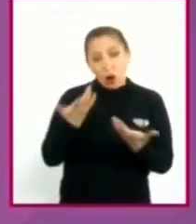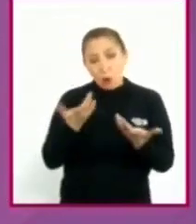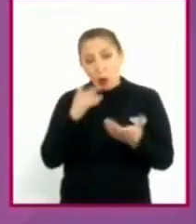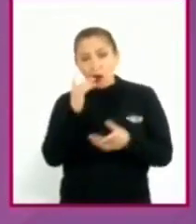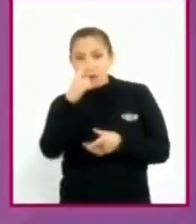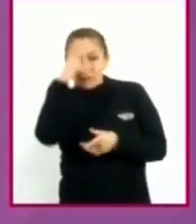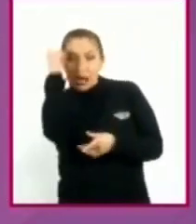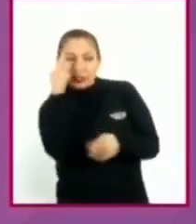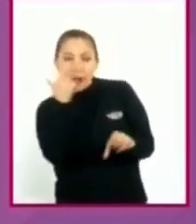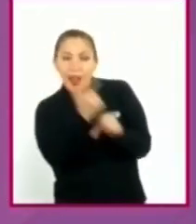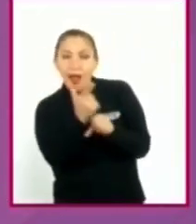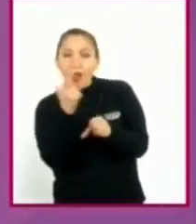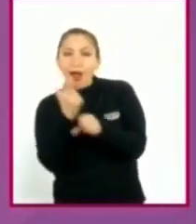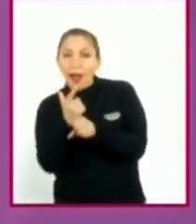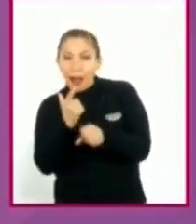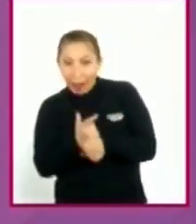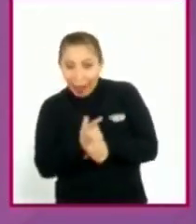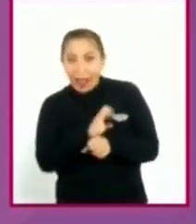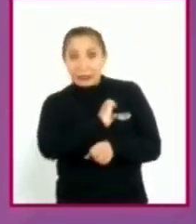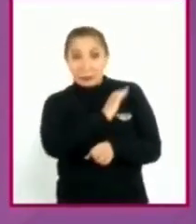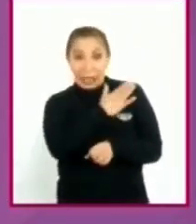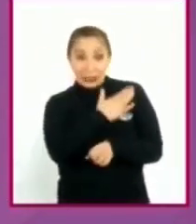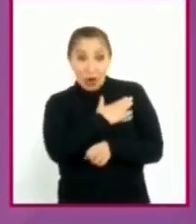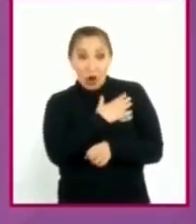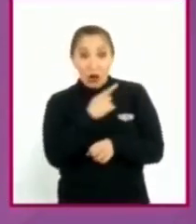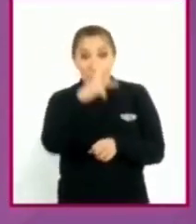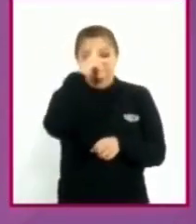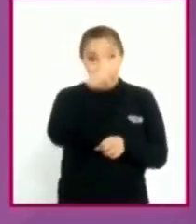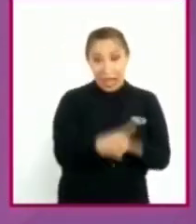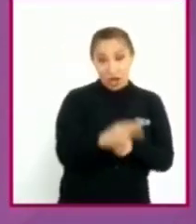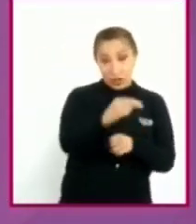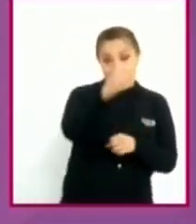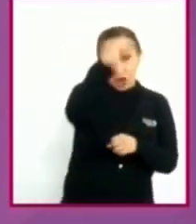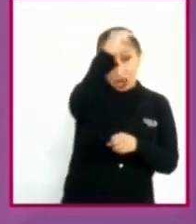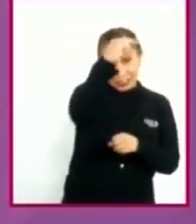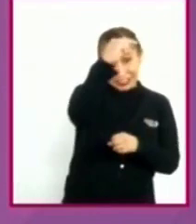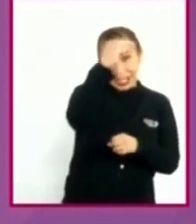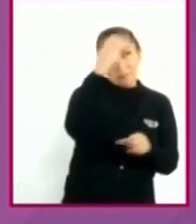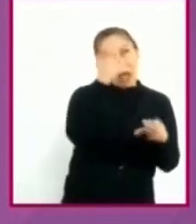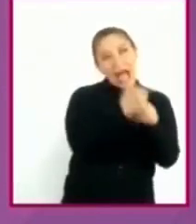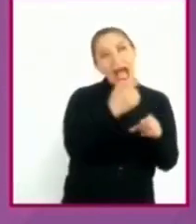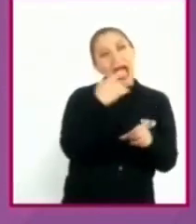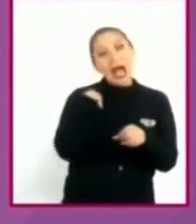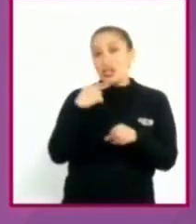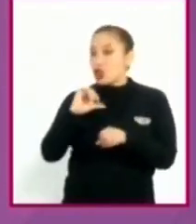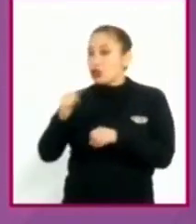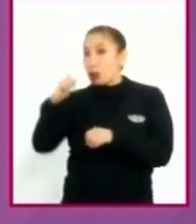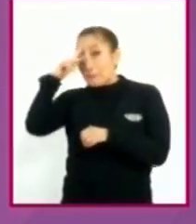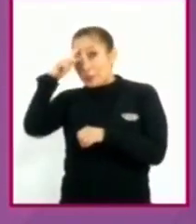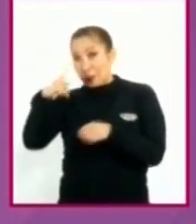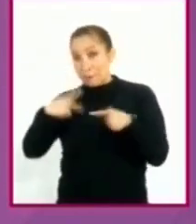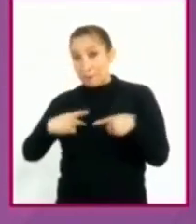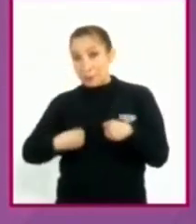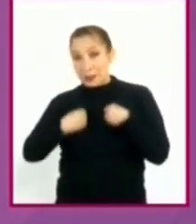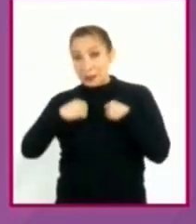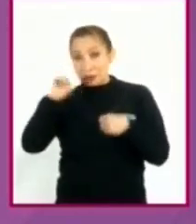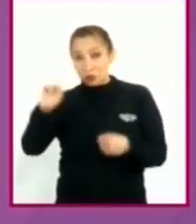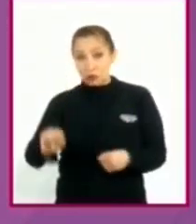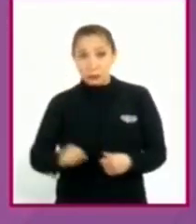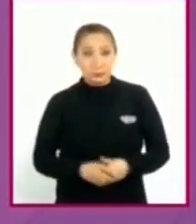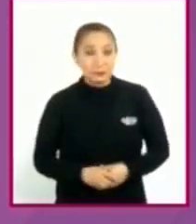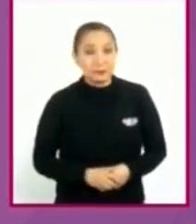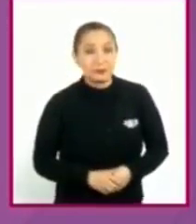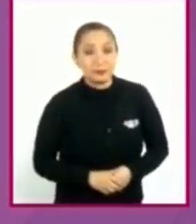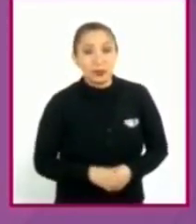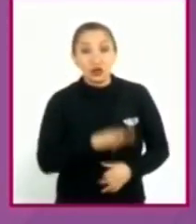relativamente fácil identificar el español de un mexicano del norte del país y el de un mexicano del sur.